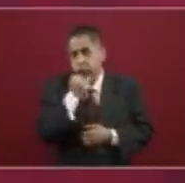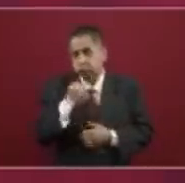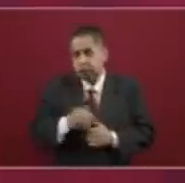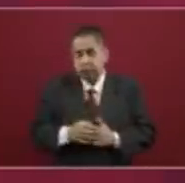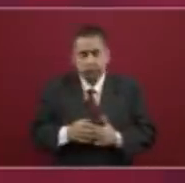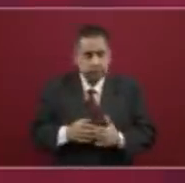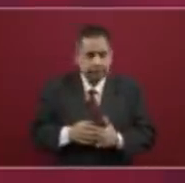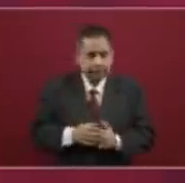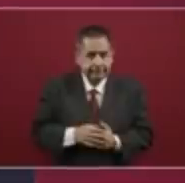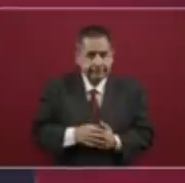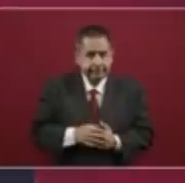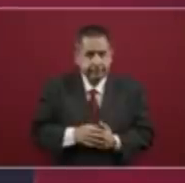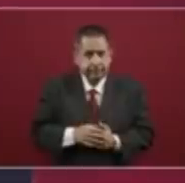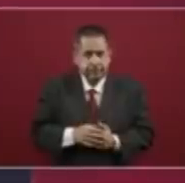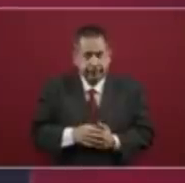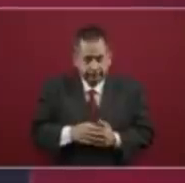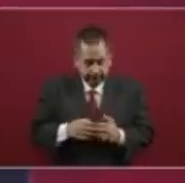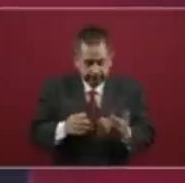en